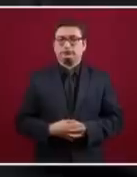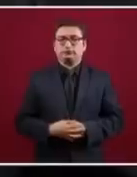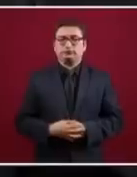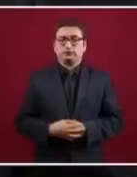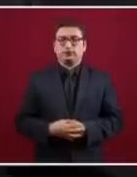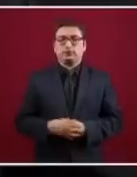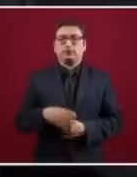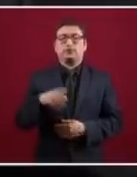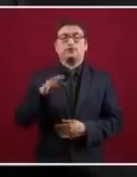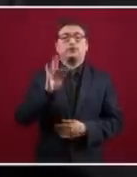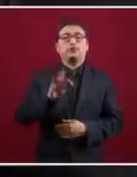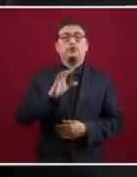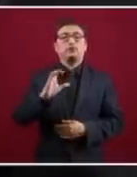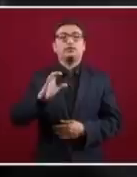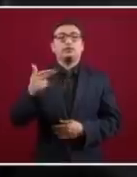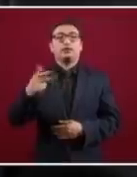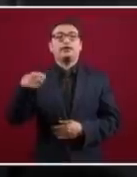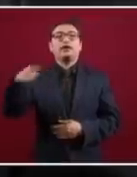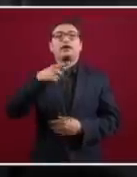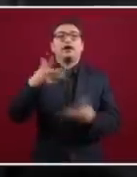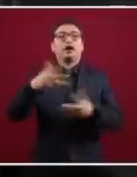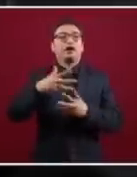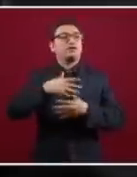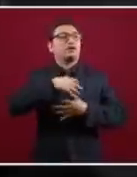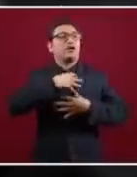calderón declaró la guerra